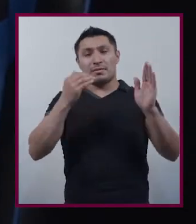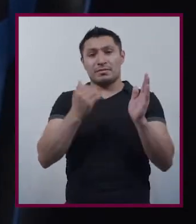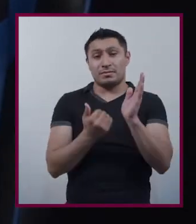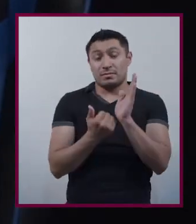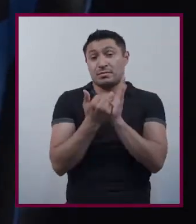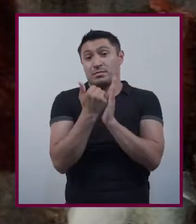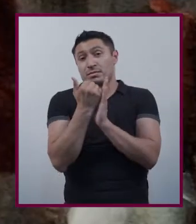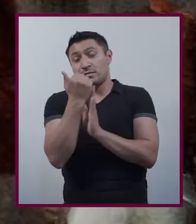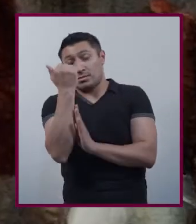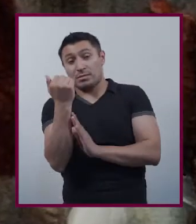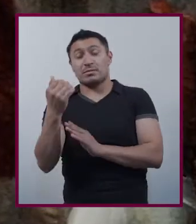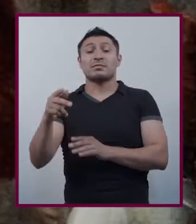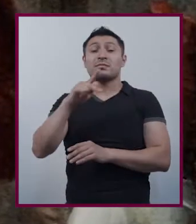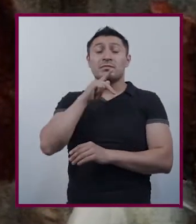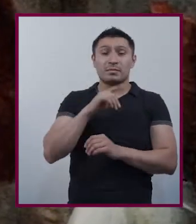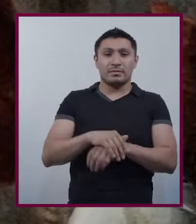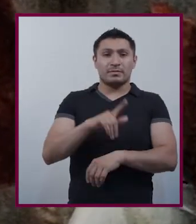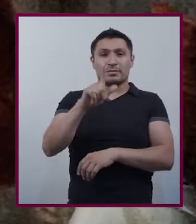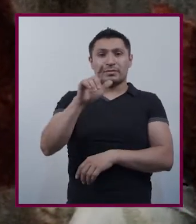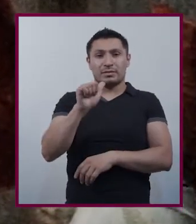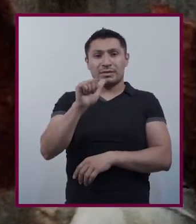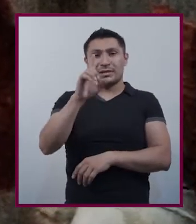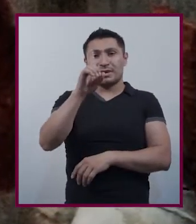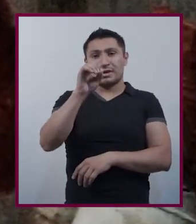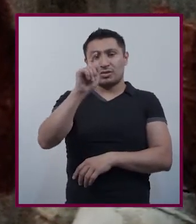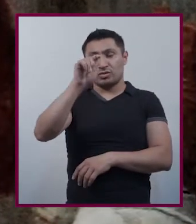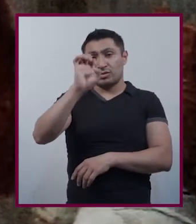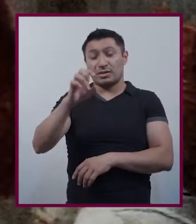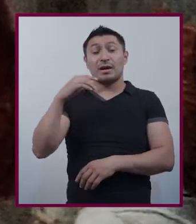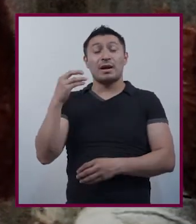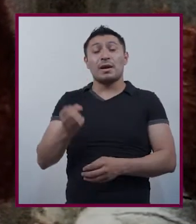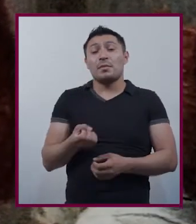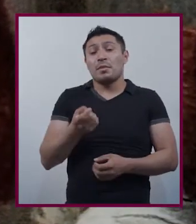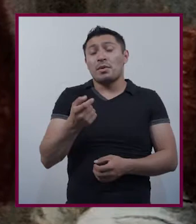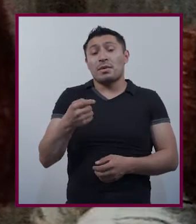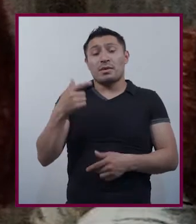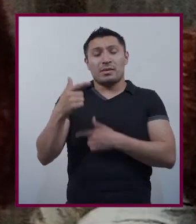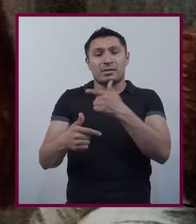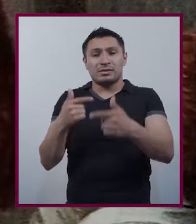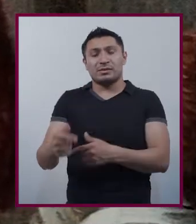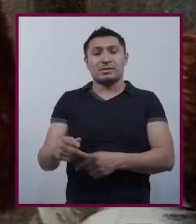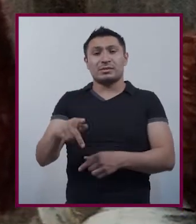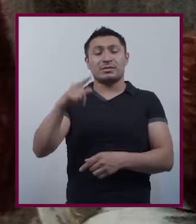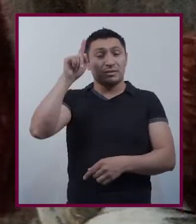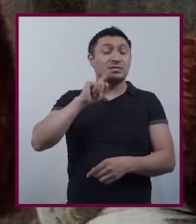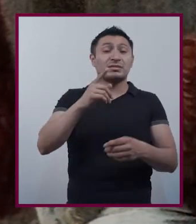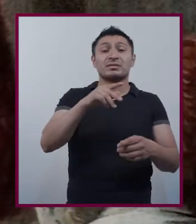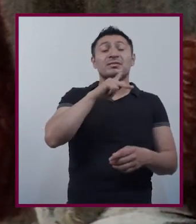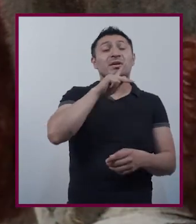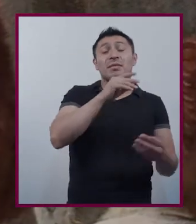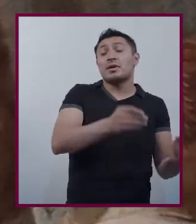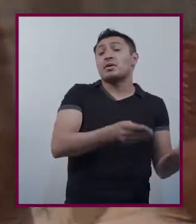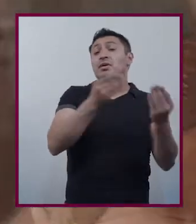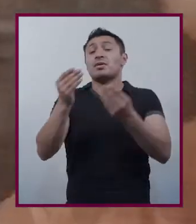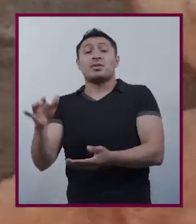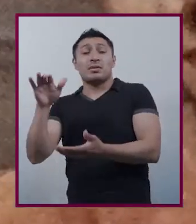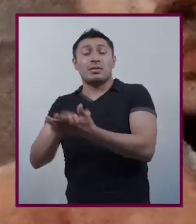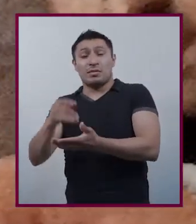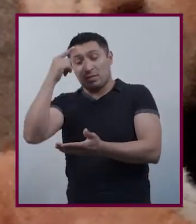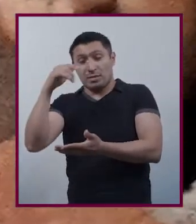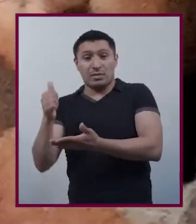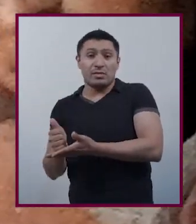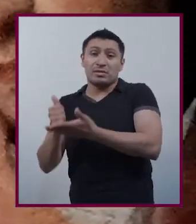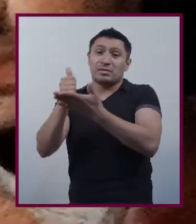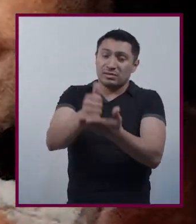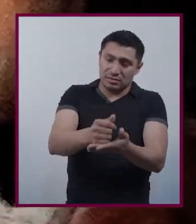de su padre. La dote era un adelanto de la herencia de la mujer que sus padres entregaban al marido para ayudarle